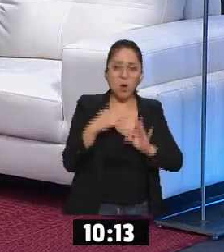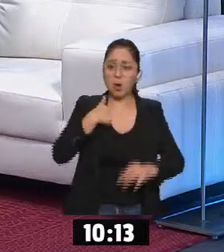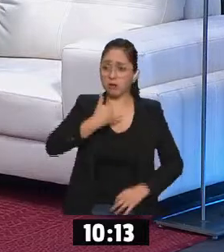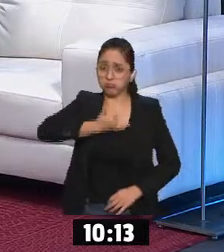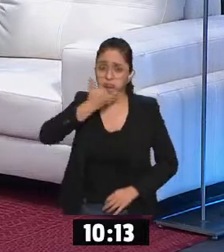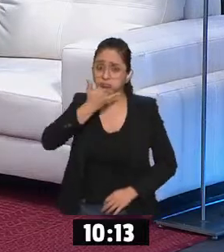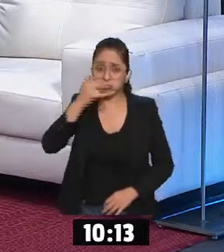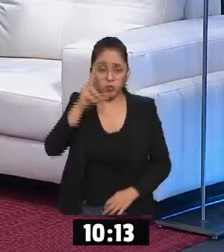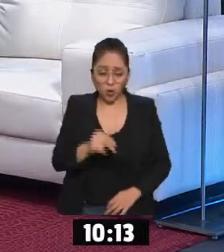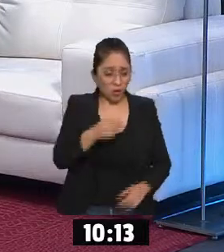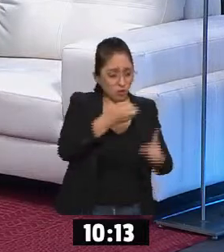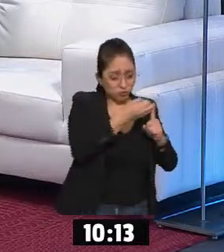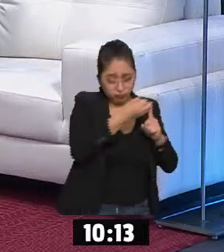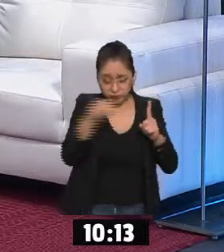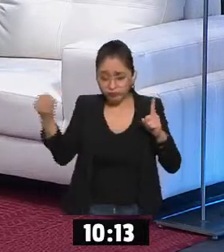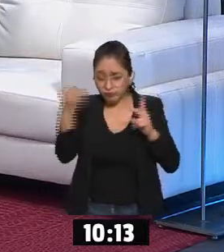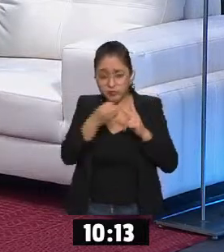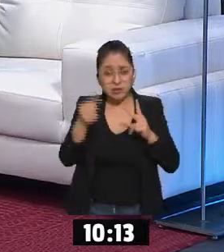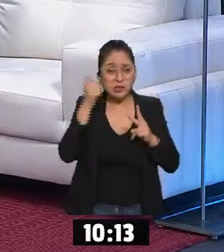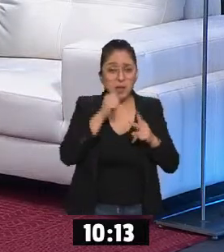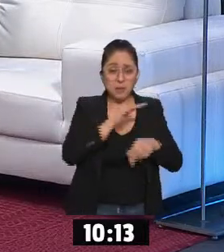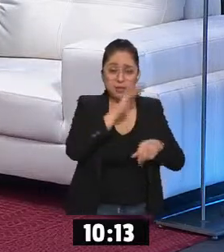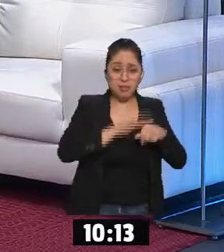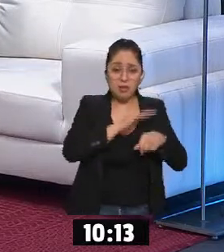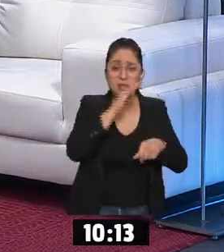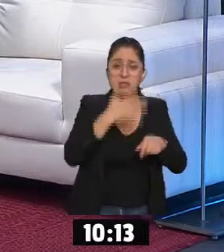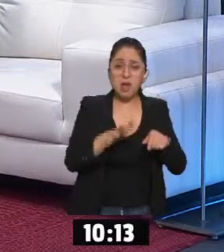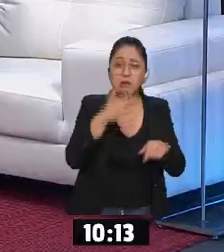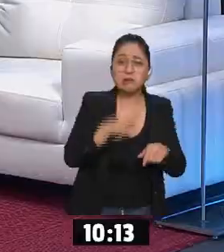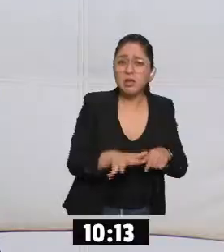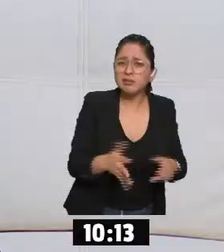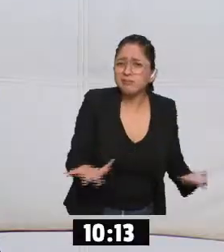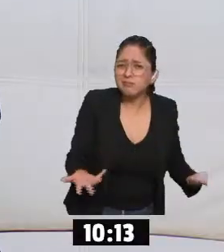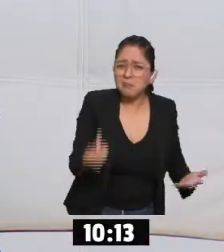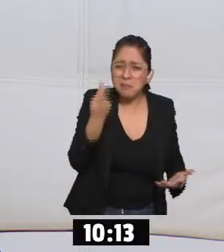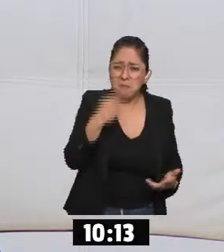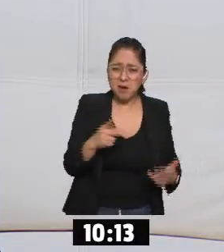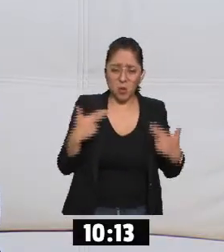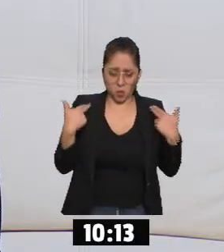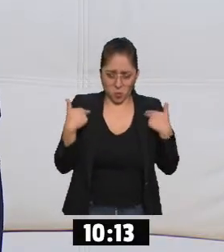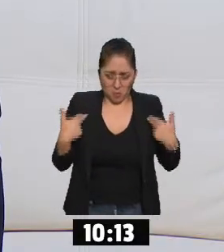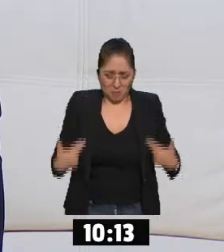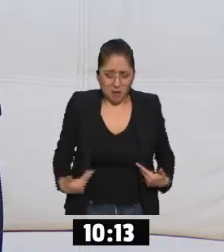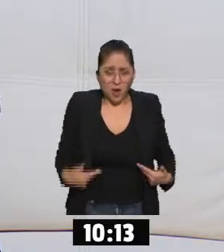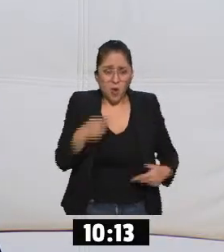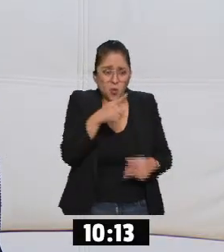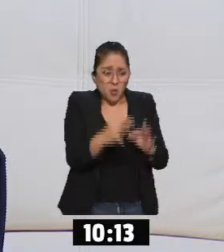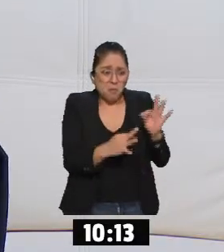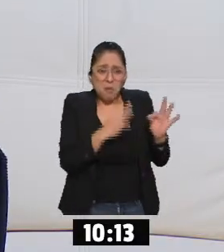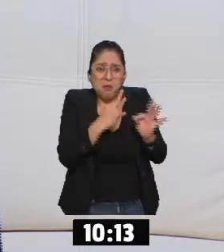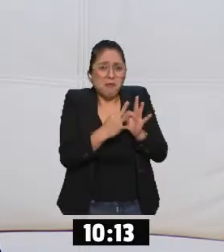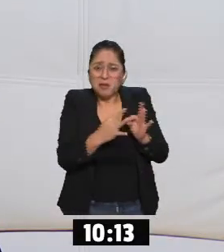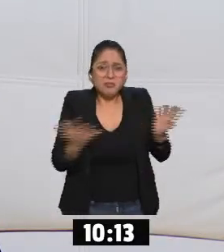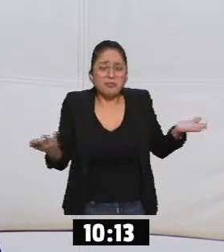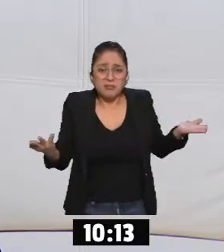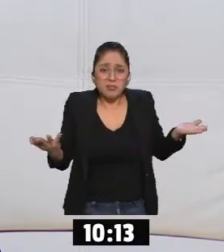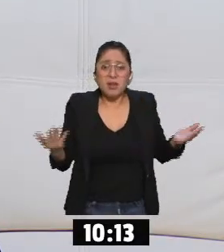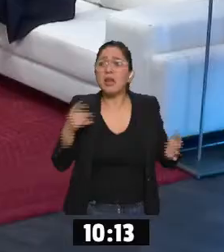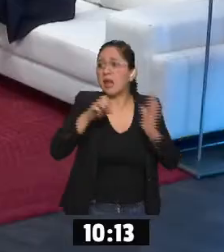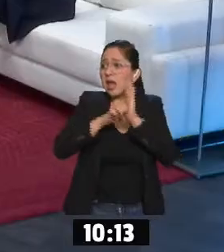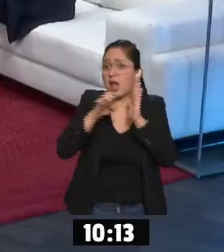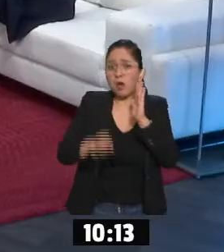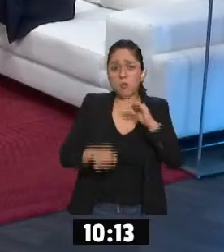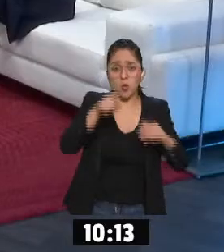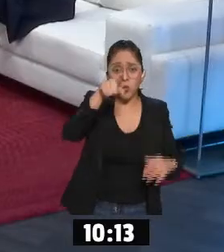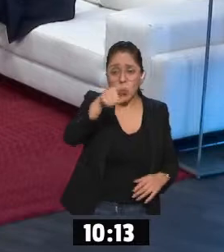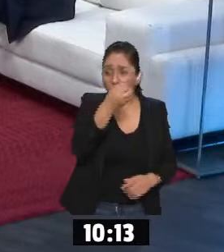salir, que es perfecto de 10. O sea, las expectativas. Y el ser humano ni es perfecto, es vulnerable. Oigan, nadie está obligado